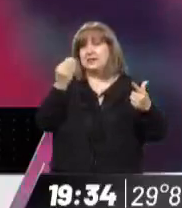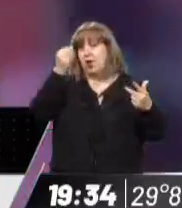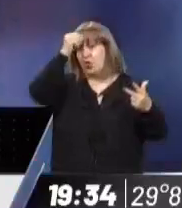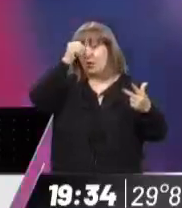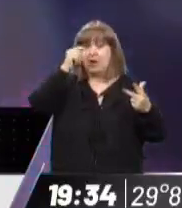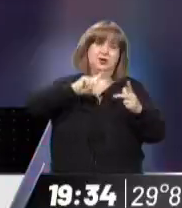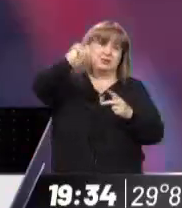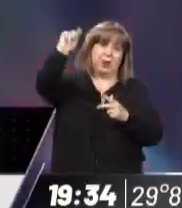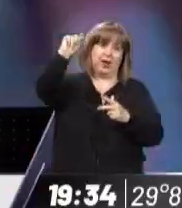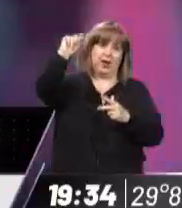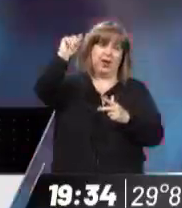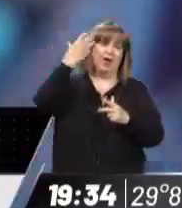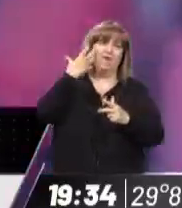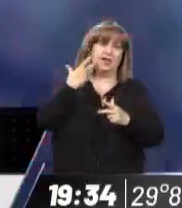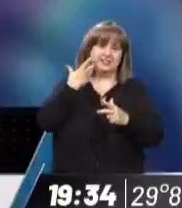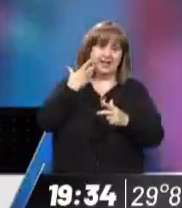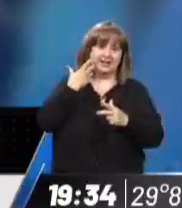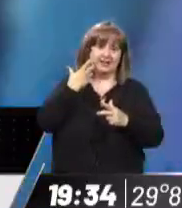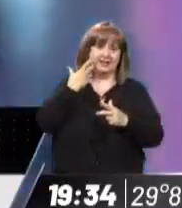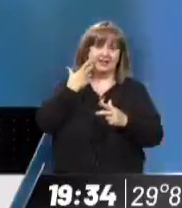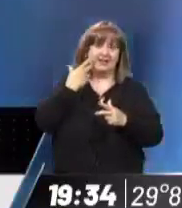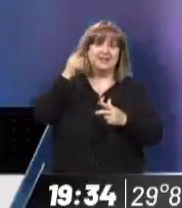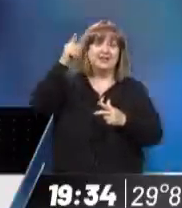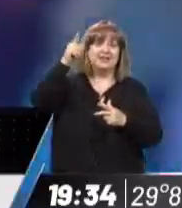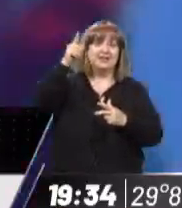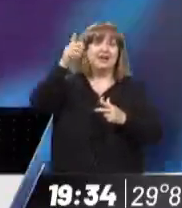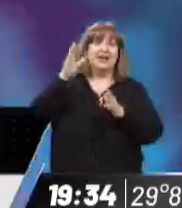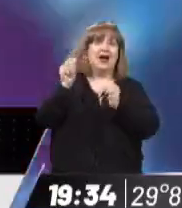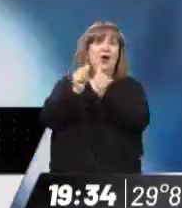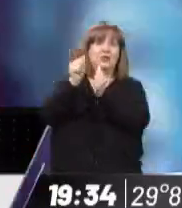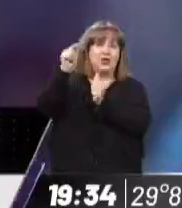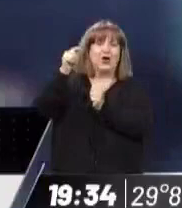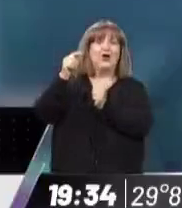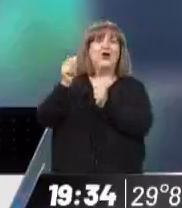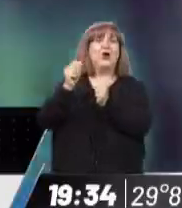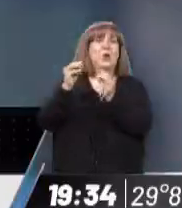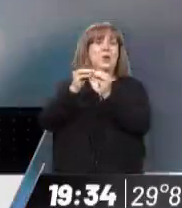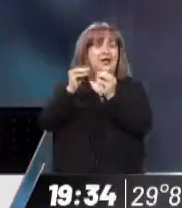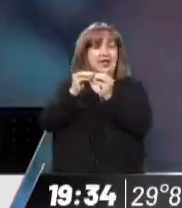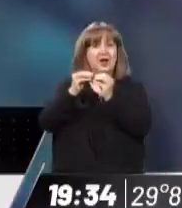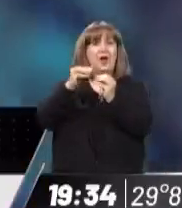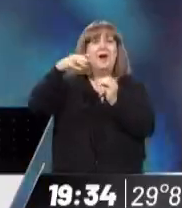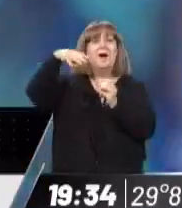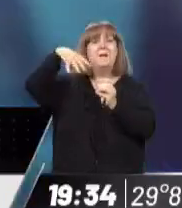avión. Avión. Y avión para volver a París. Ya lo está esperando Mbappé, recién lo hablamos en el corte.